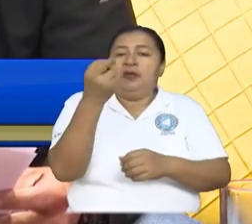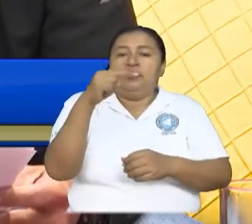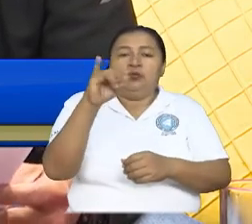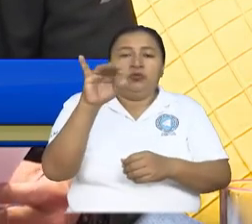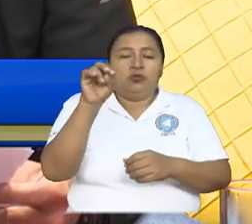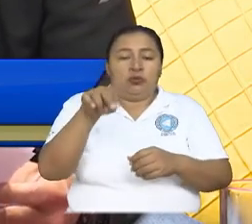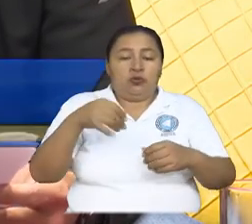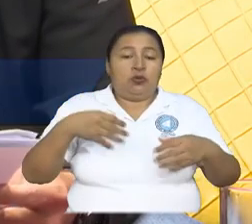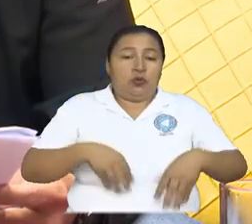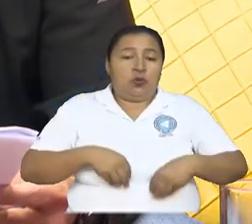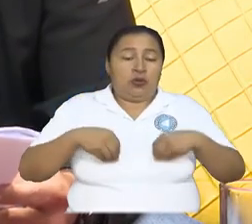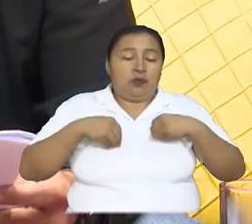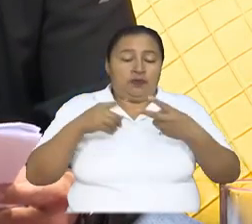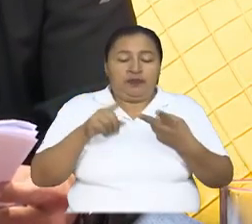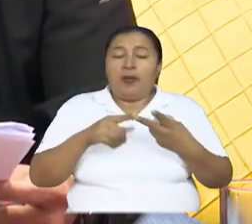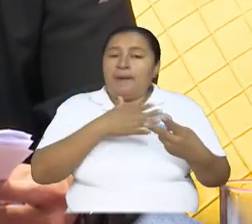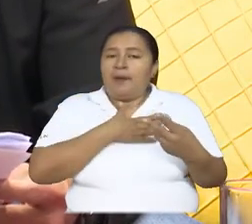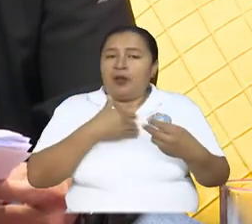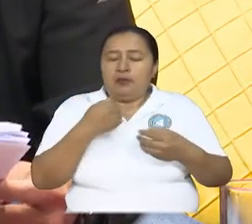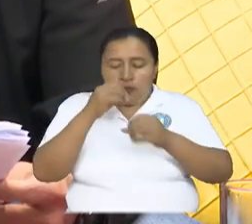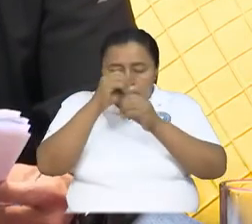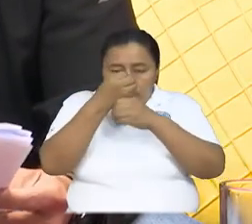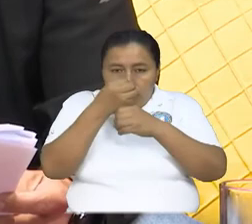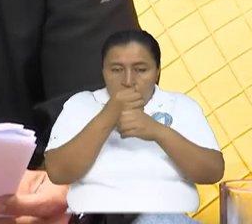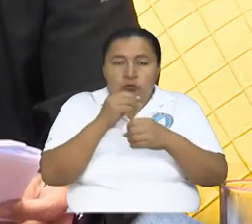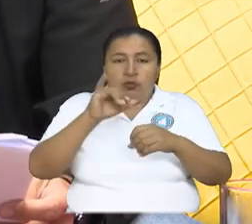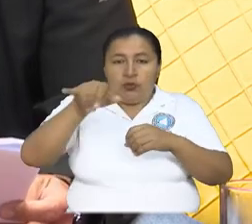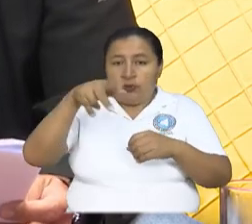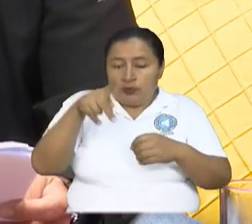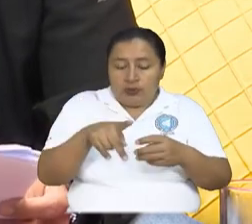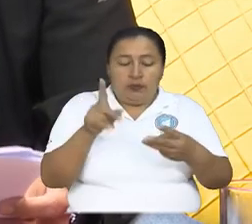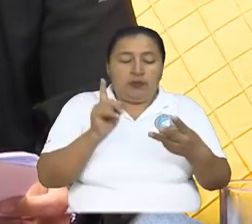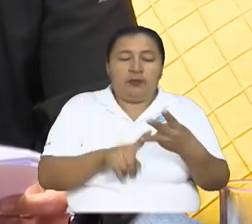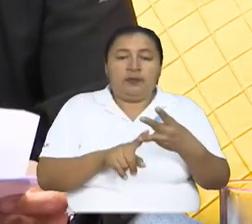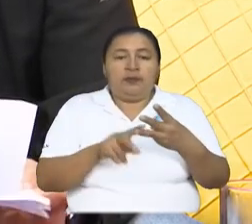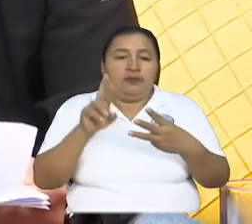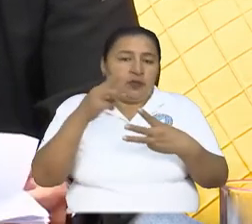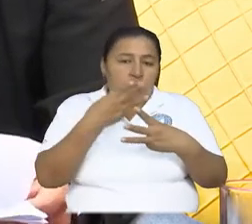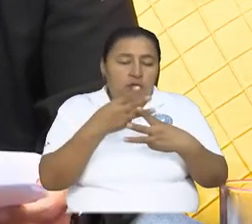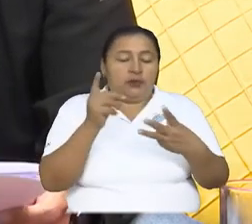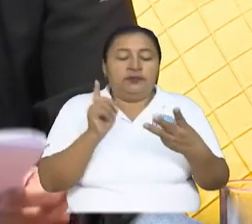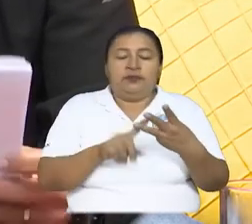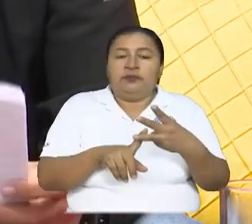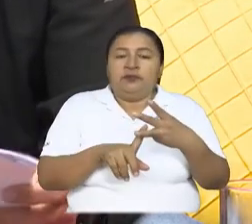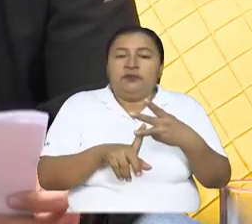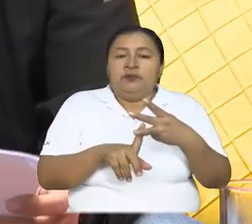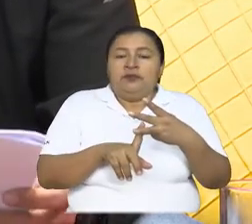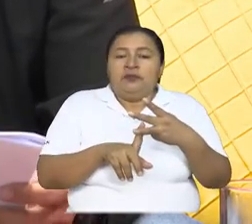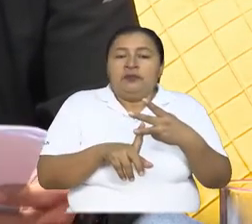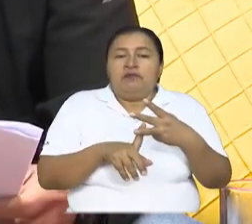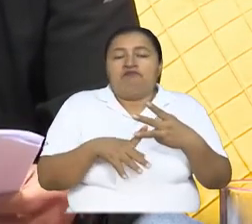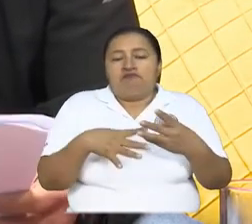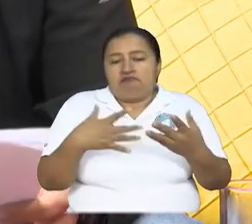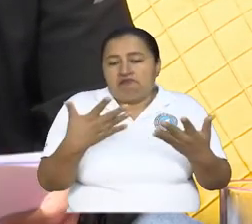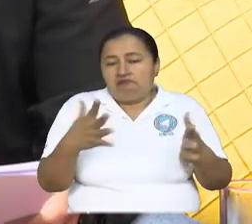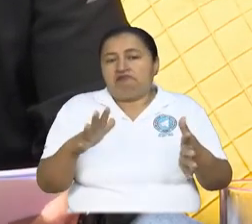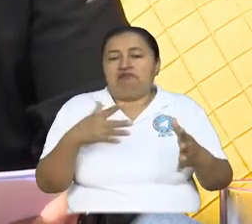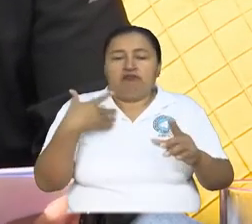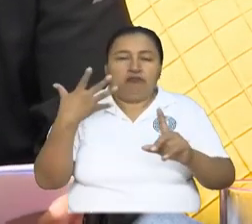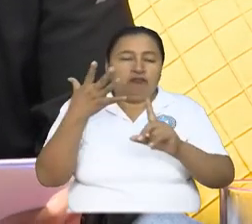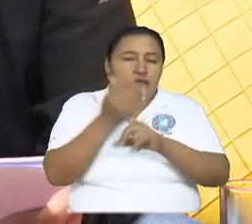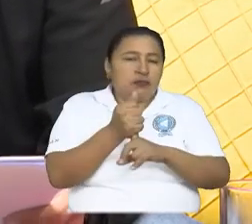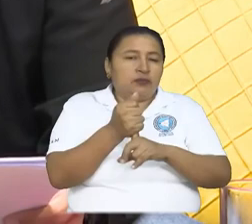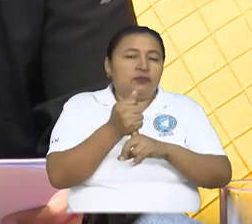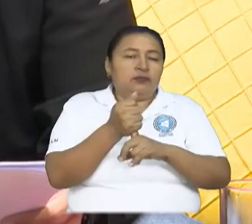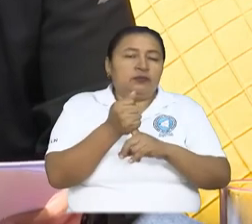mejoramiento del laboratorio clínico del hospital de jinotepe lo que tal regional estamos logrando